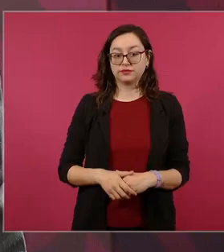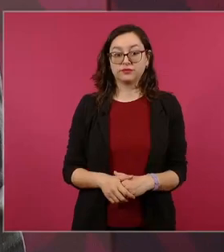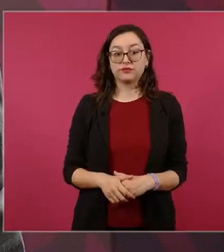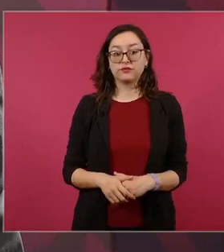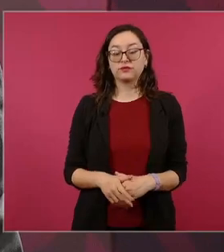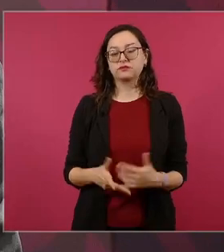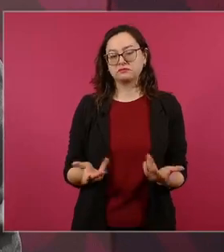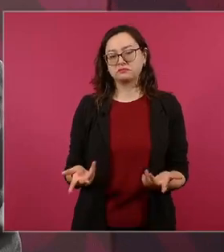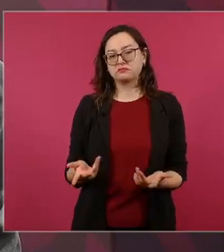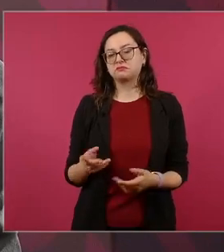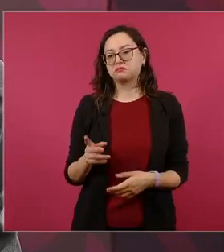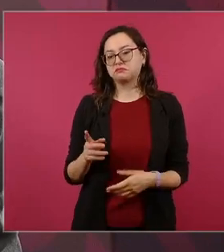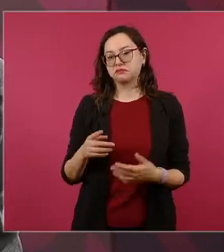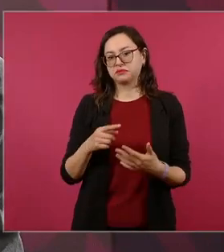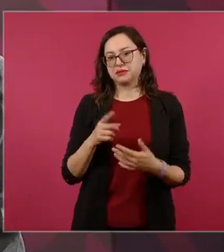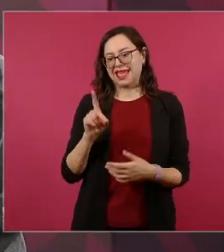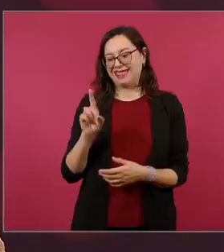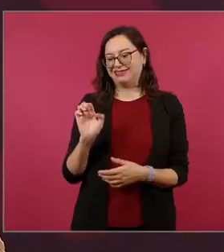representativa,